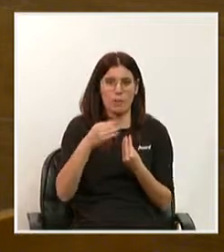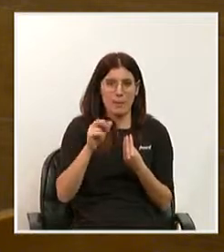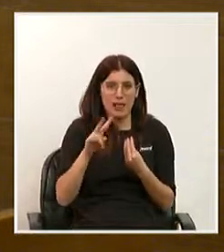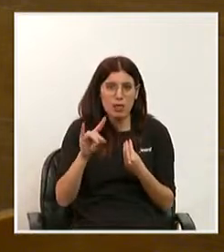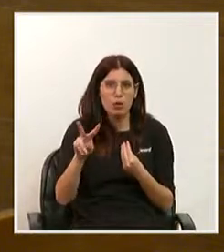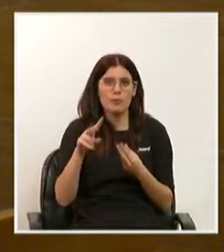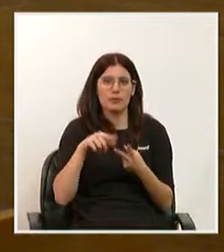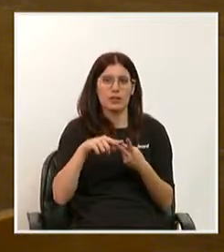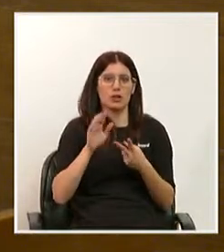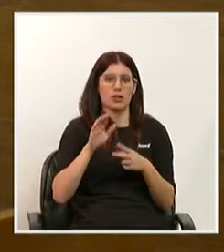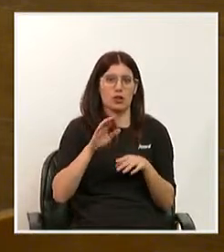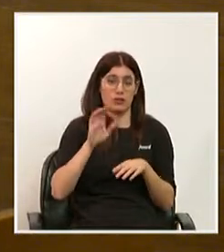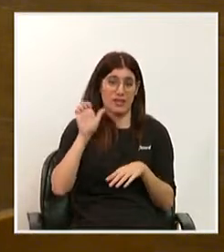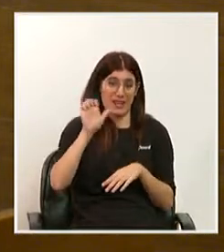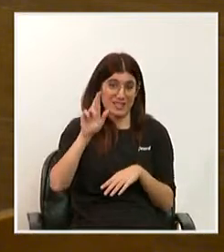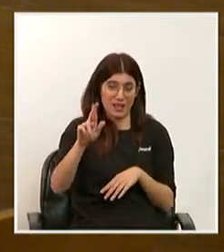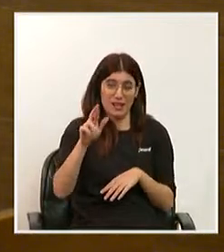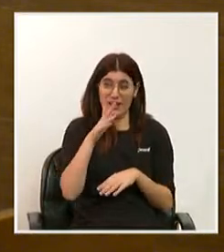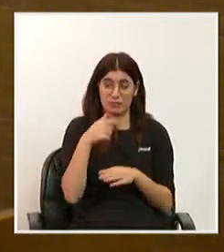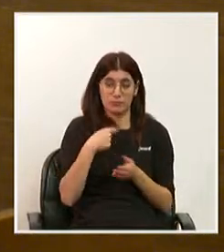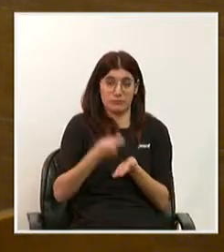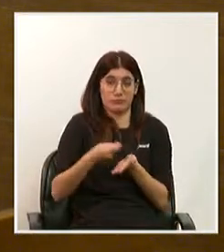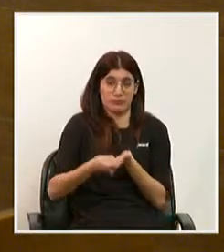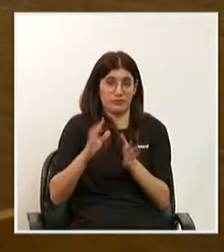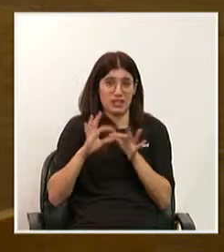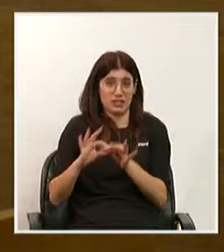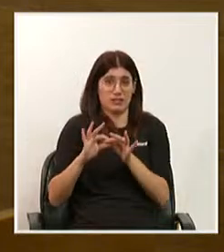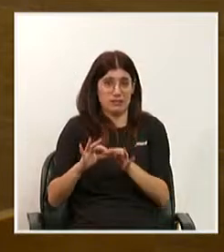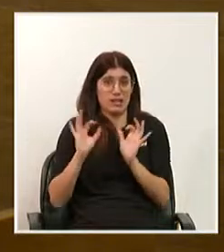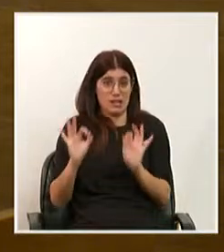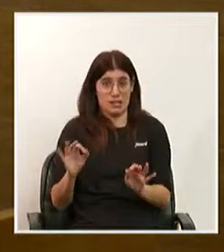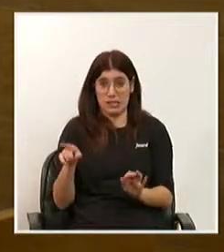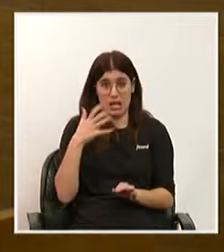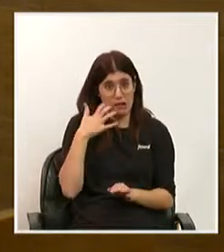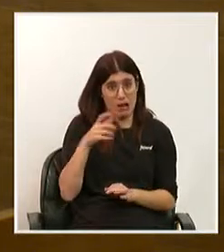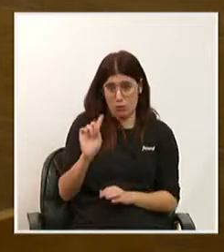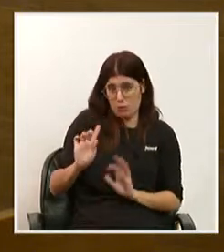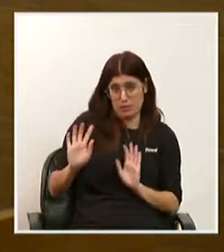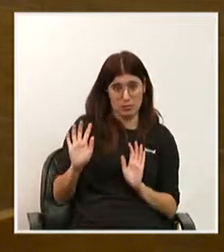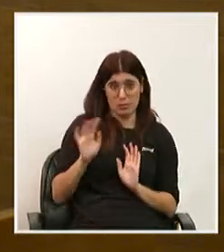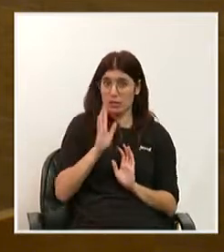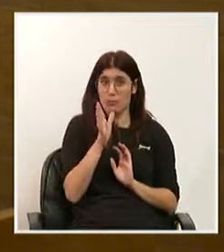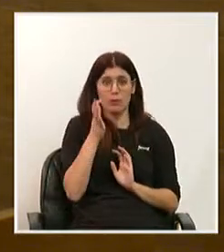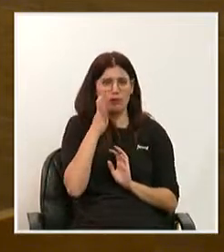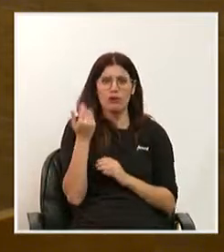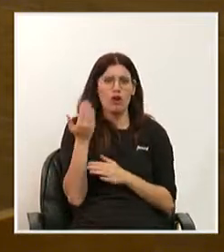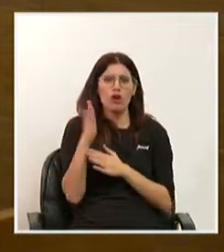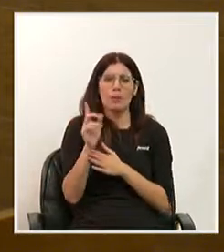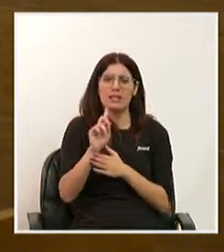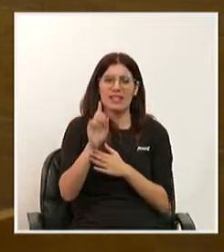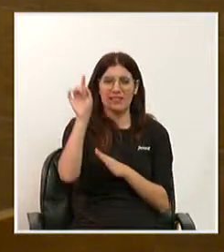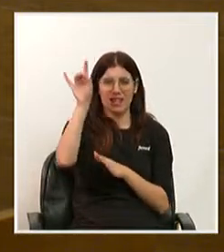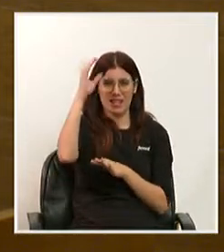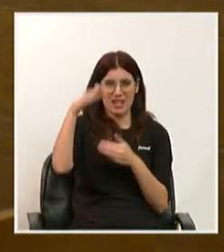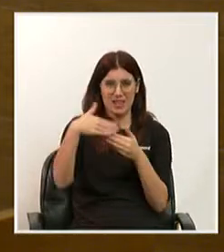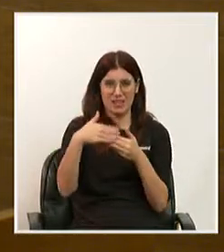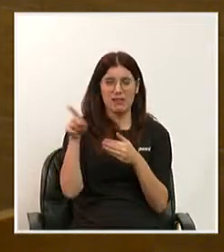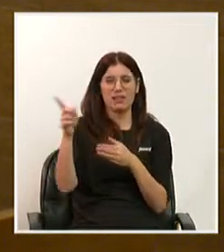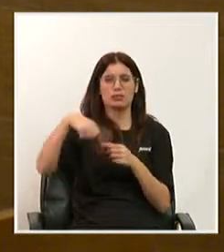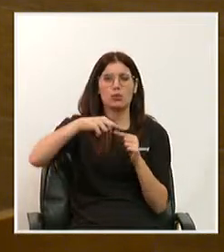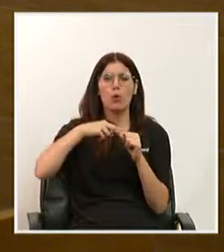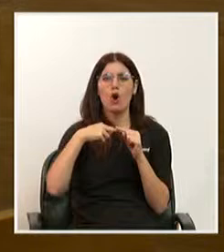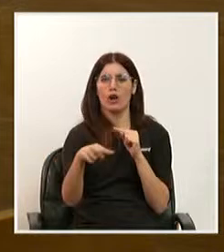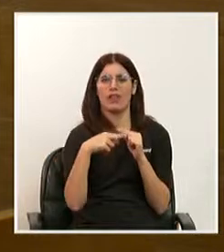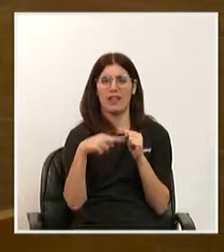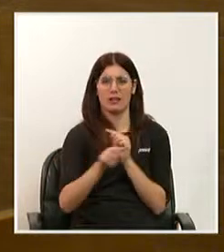son unos sirvientes por tanto de ellos no me extraña porque eh No presentan iniciativas reciben órdenes